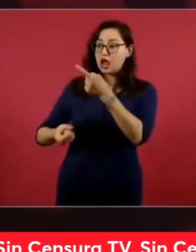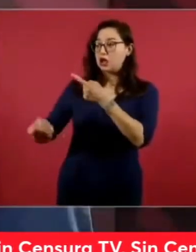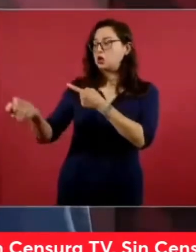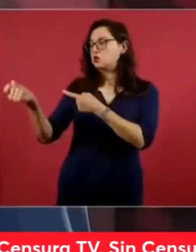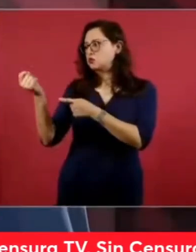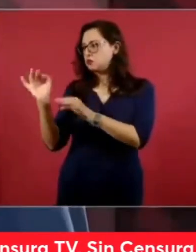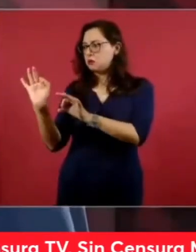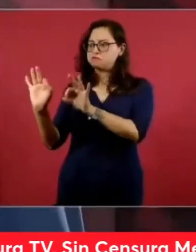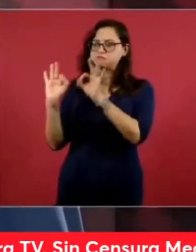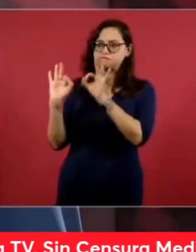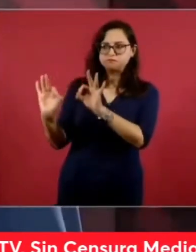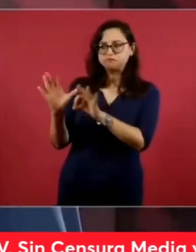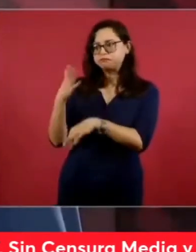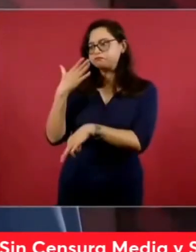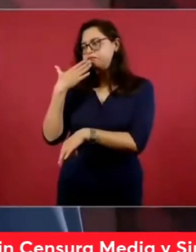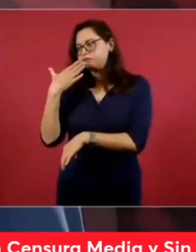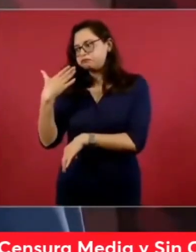parciales,